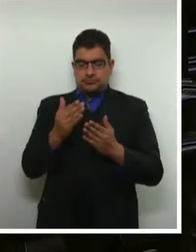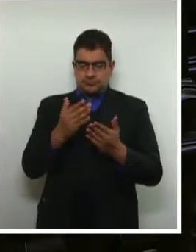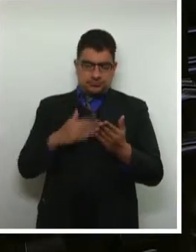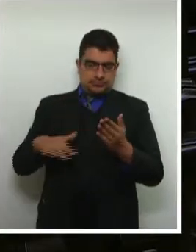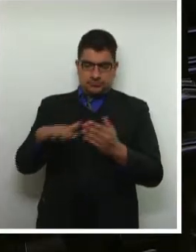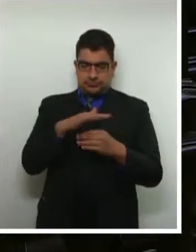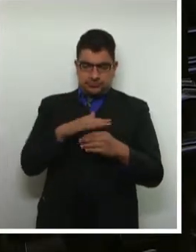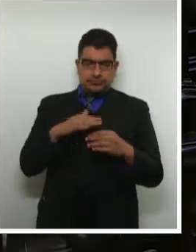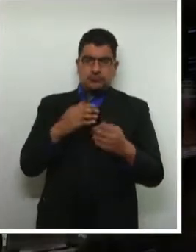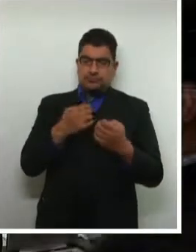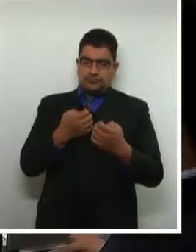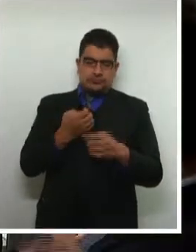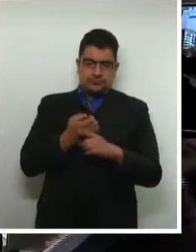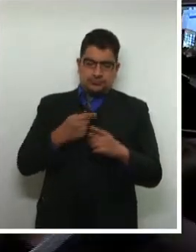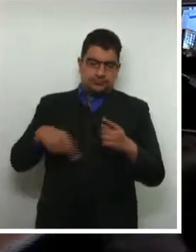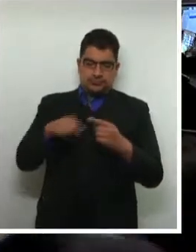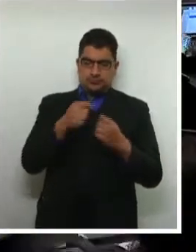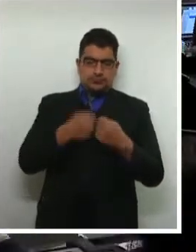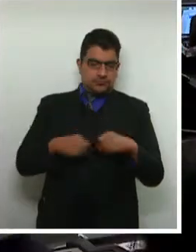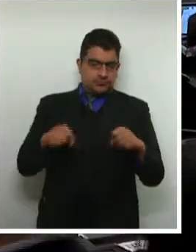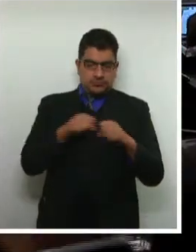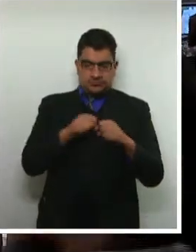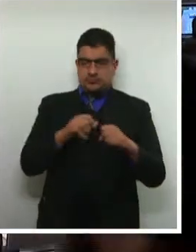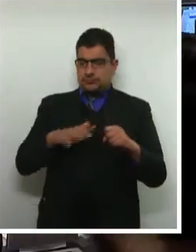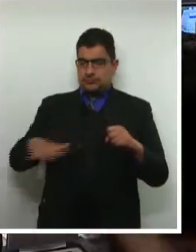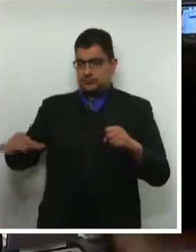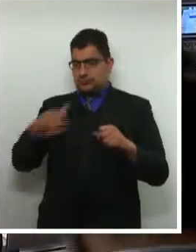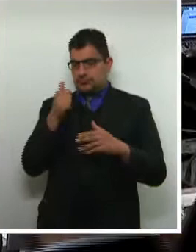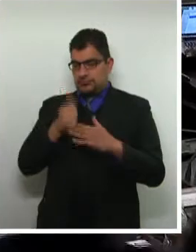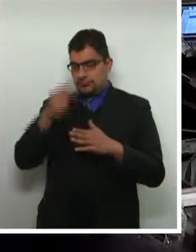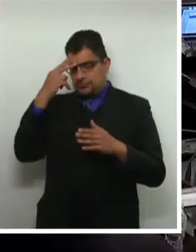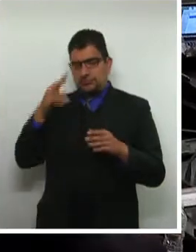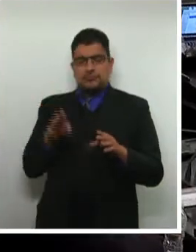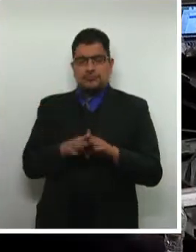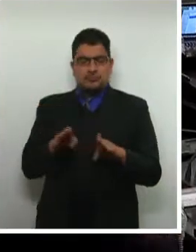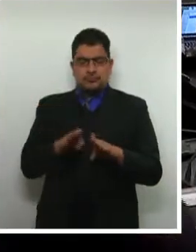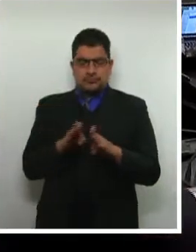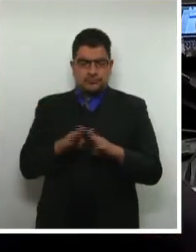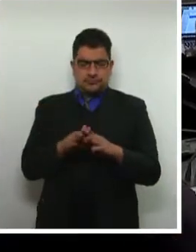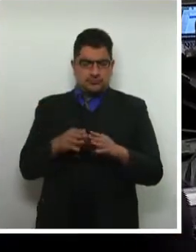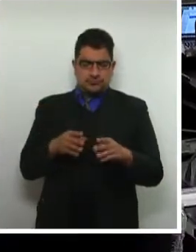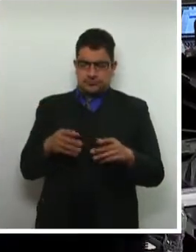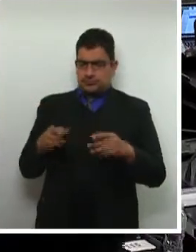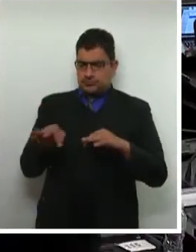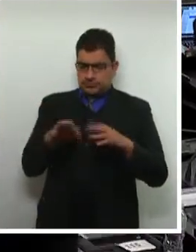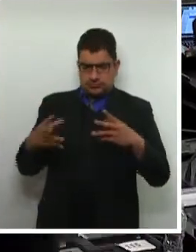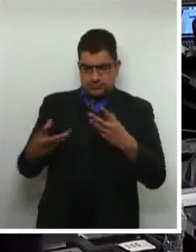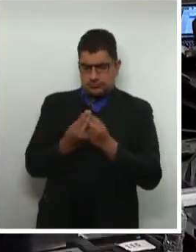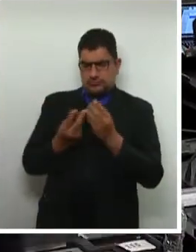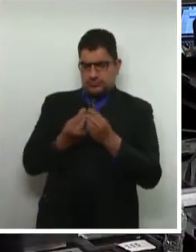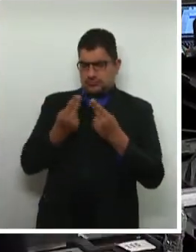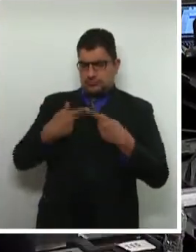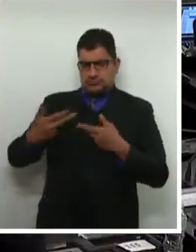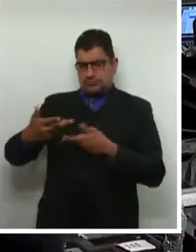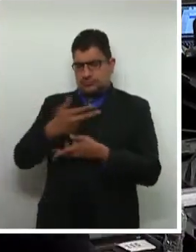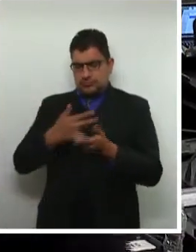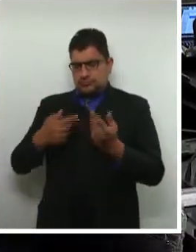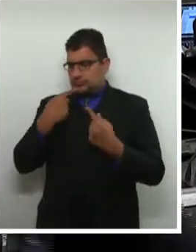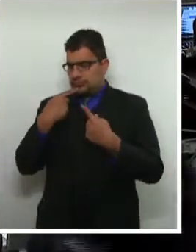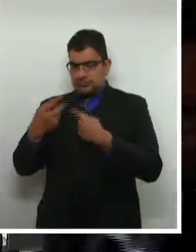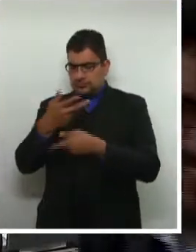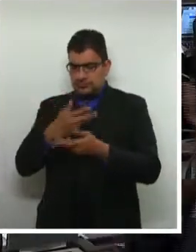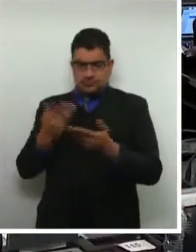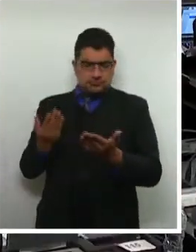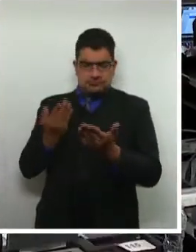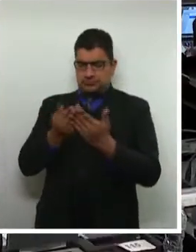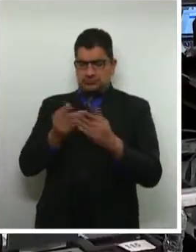Consejo Económico, Social y Ambiental de la Ciudad de México es un órgano de diálogo público con carácter consultivo y